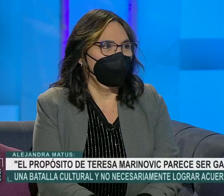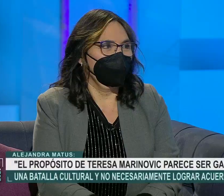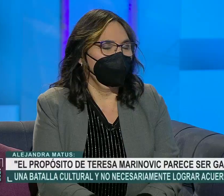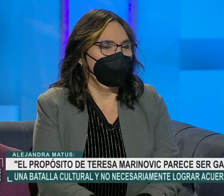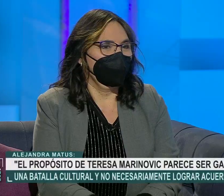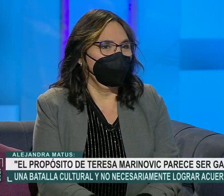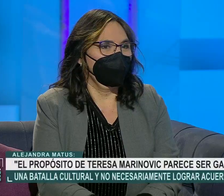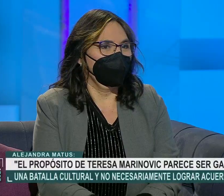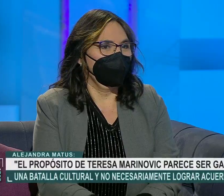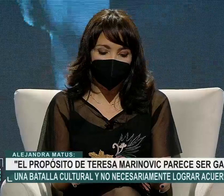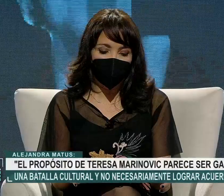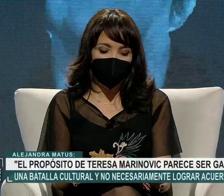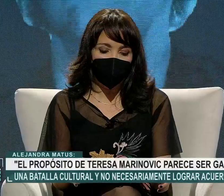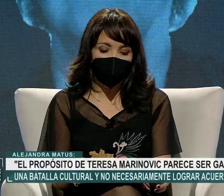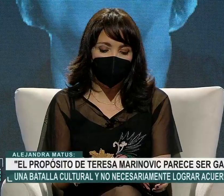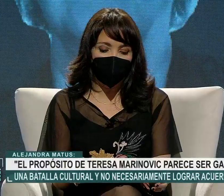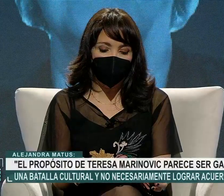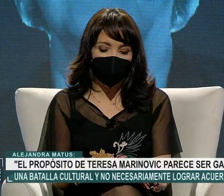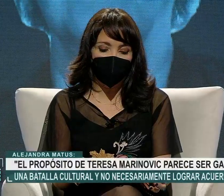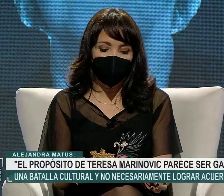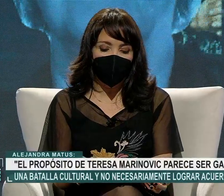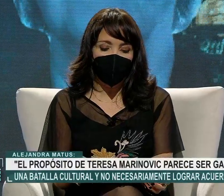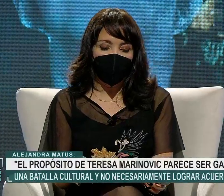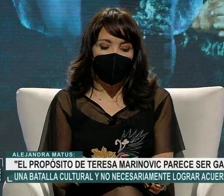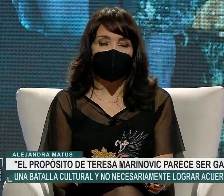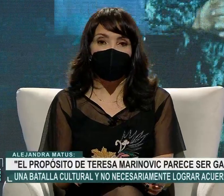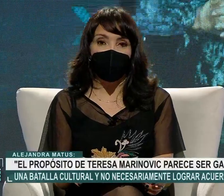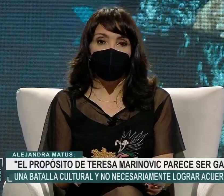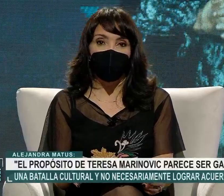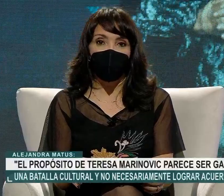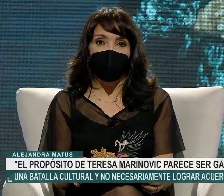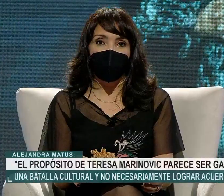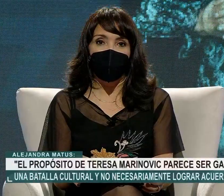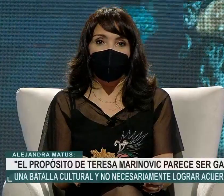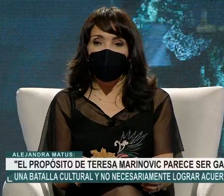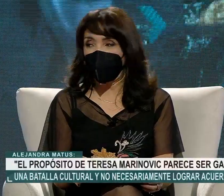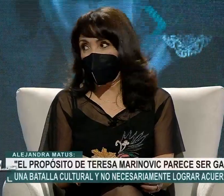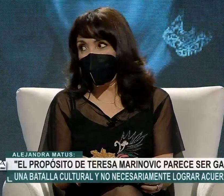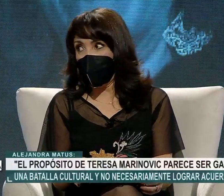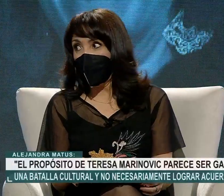profunda y en ese sentido yo creo que lo sensato sería la prudencia.